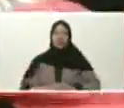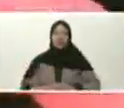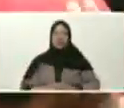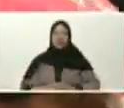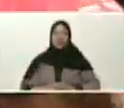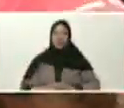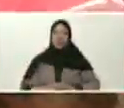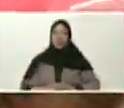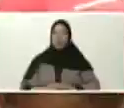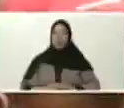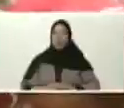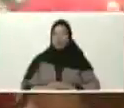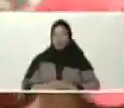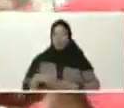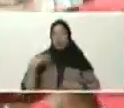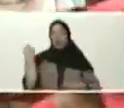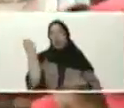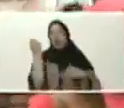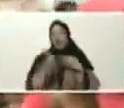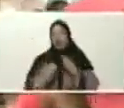y para hacer